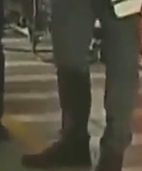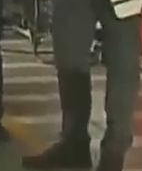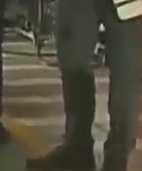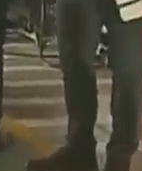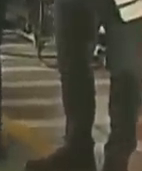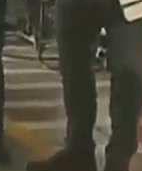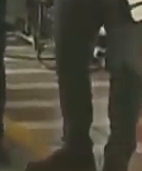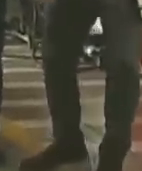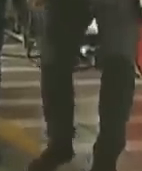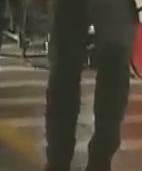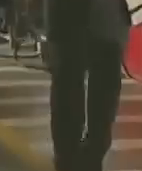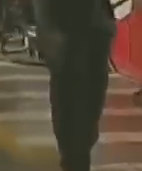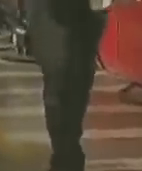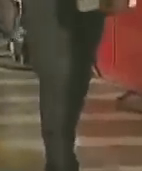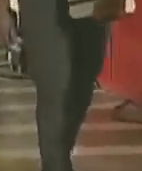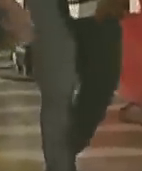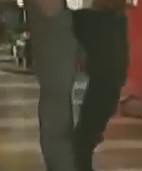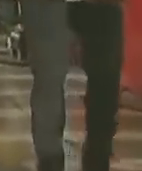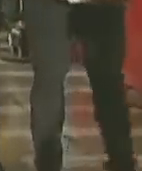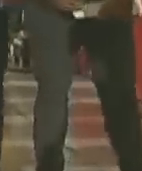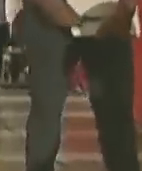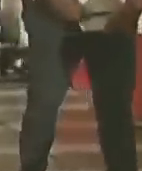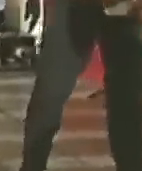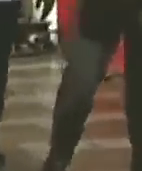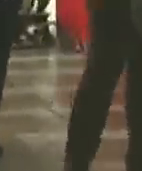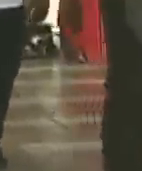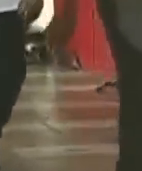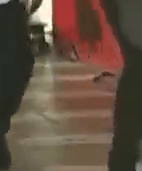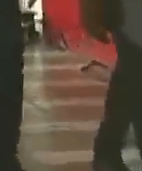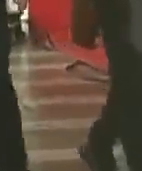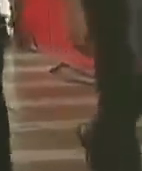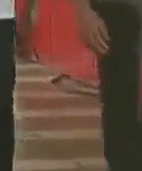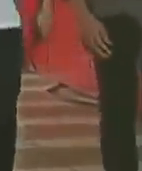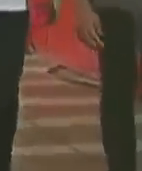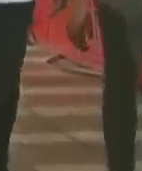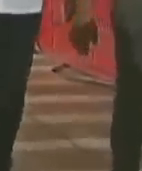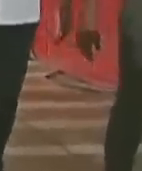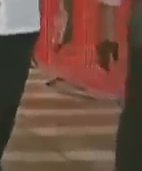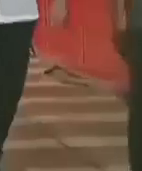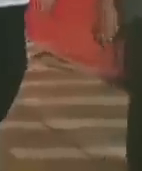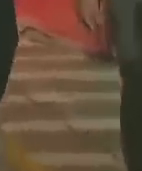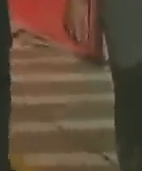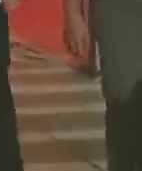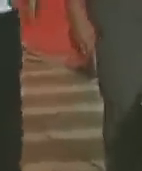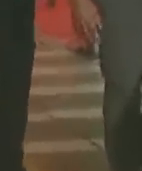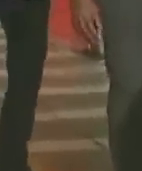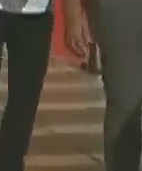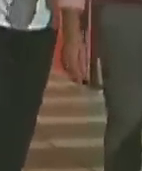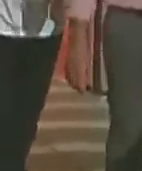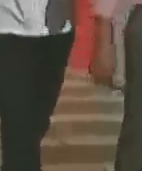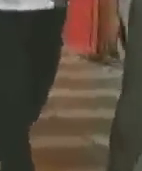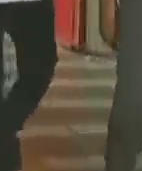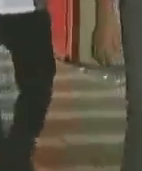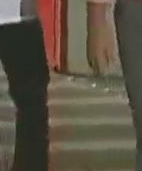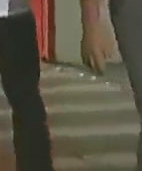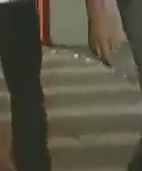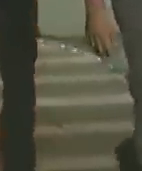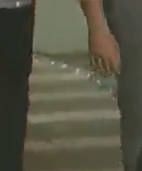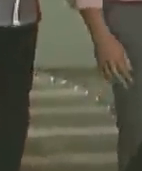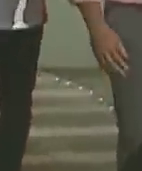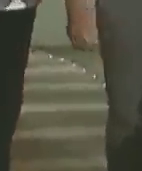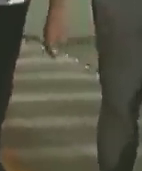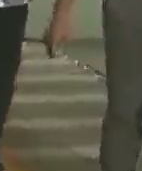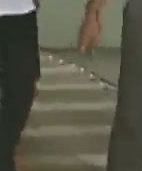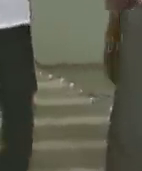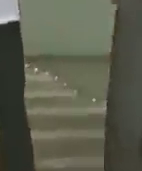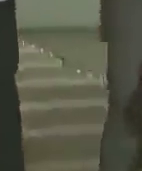Sí, muchísimas gracias, Rodicelli, por este contacto que establecemos a esta hora. Y es que el día de hoy se realiza la clausura del